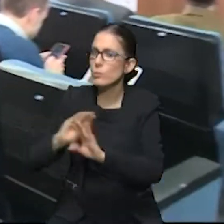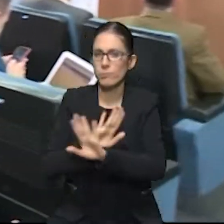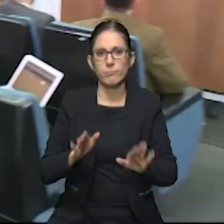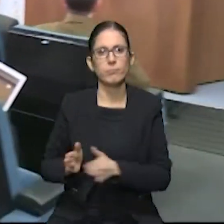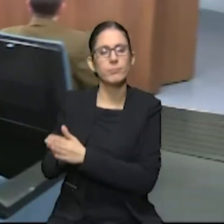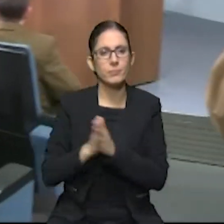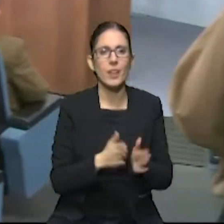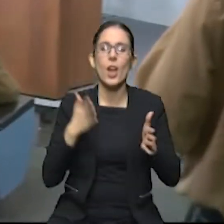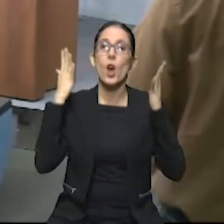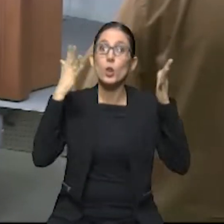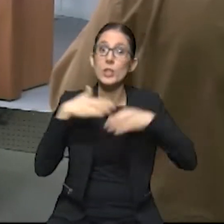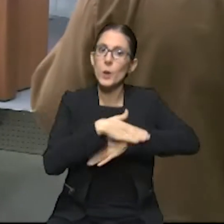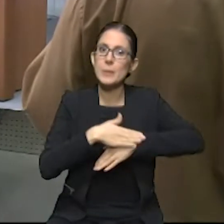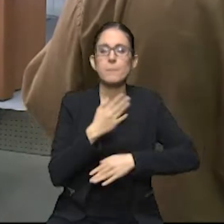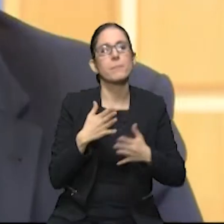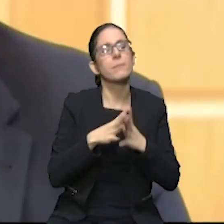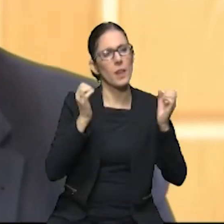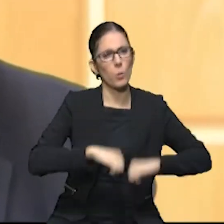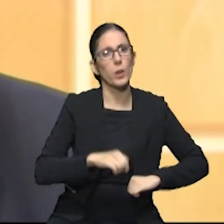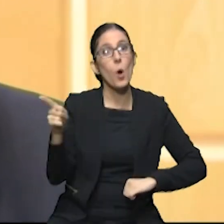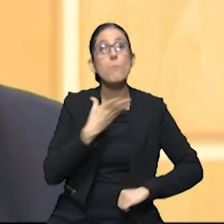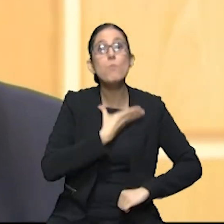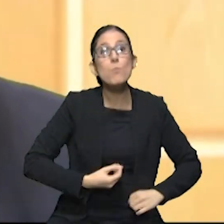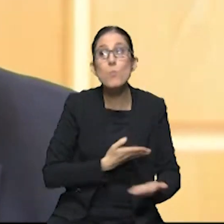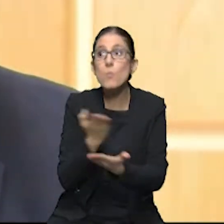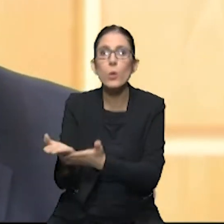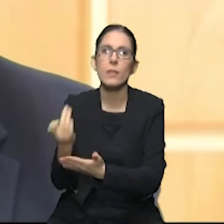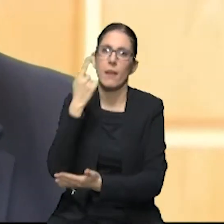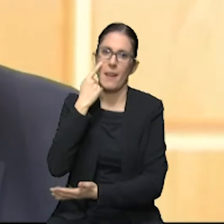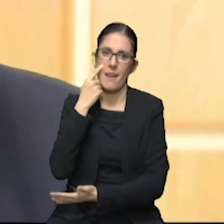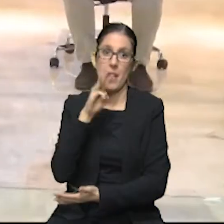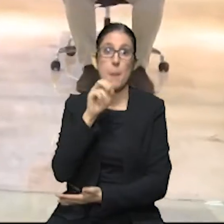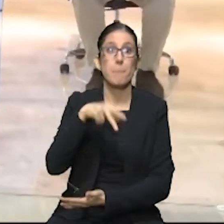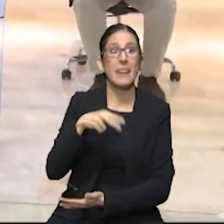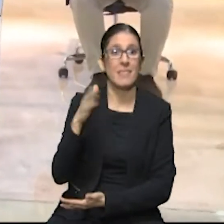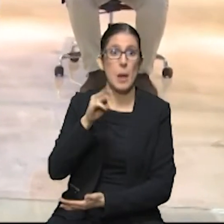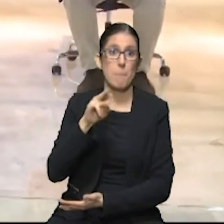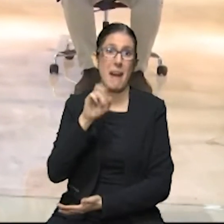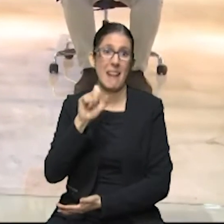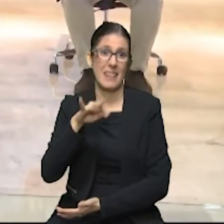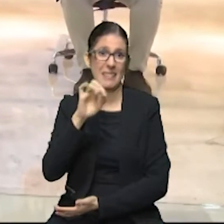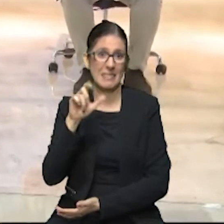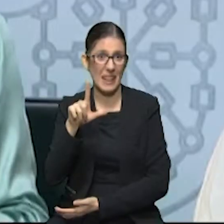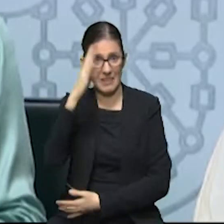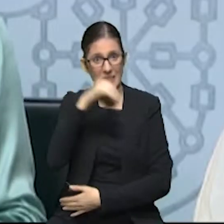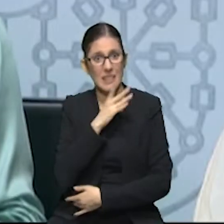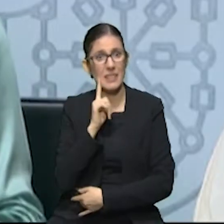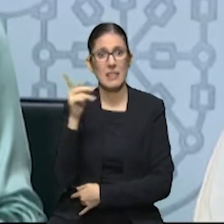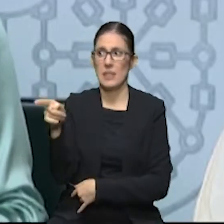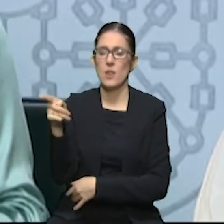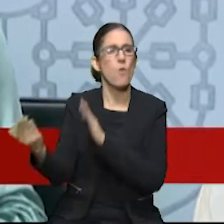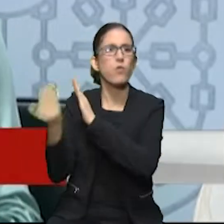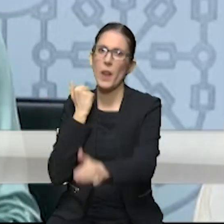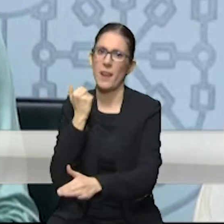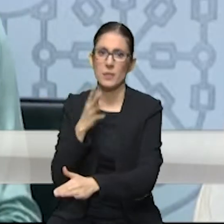Ministros ha acordado solicitar a la región de Murcia un requerimiento para que retire el polémico pin parental que, dicen, vulnera los derechos fundamentales de los niños.